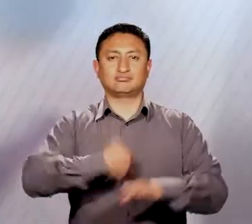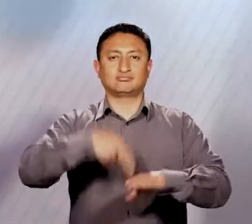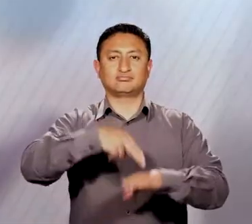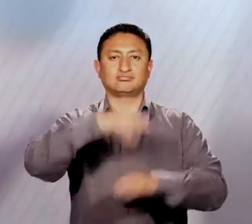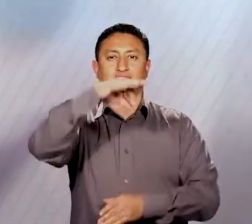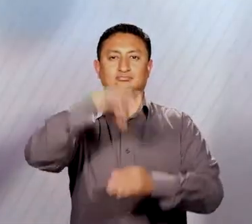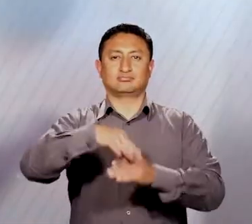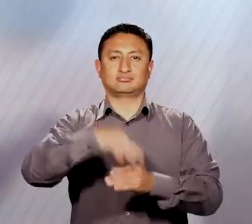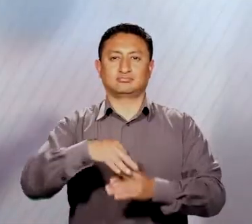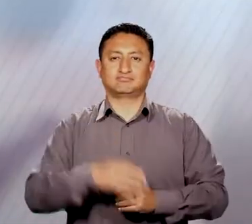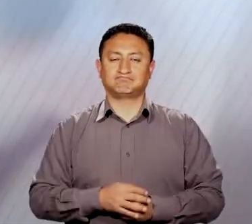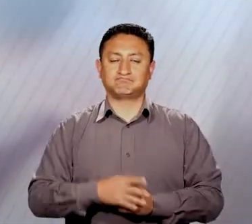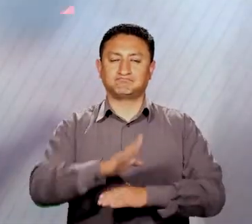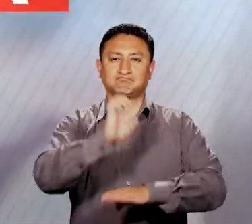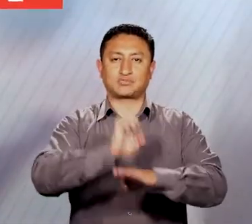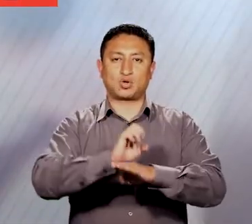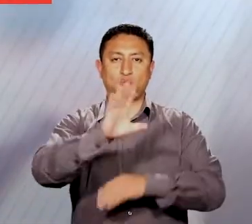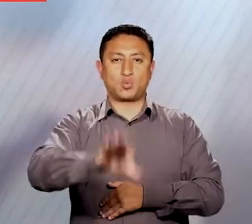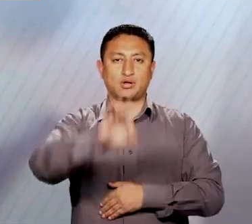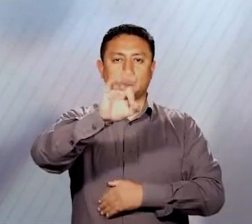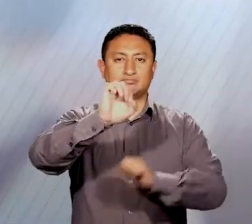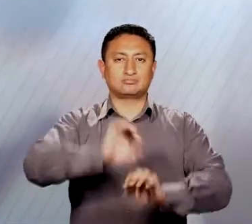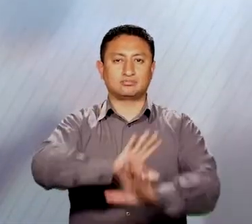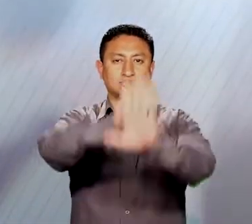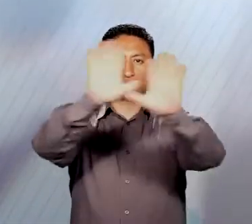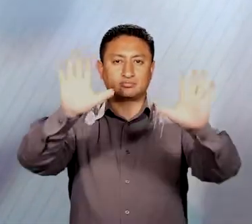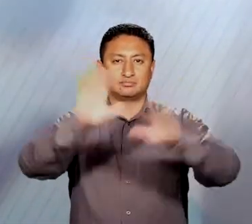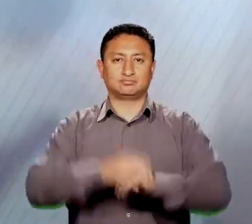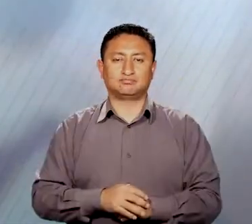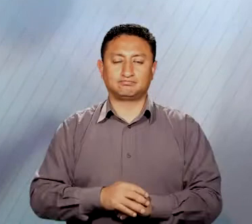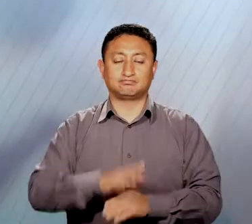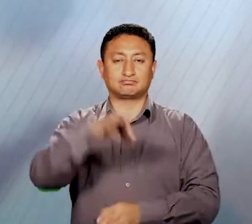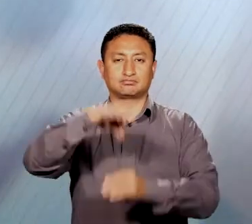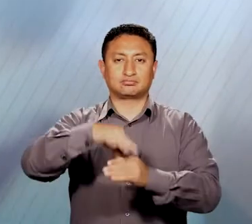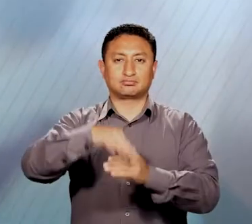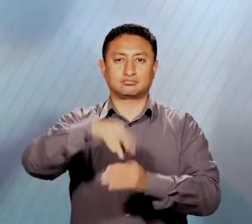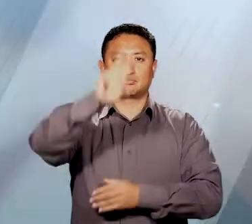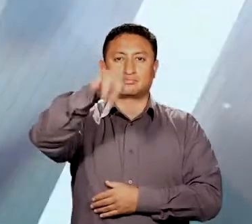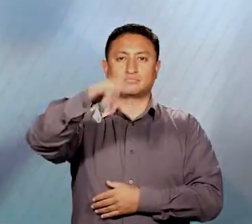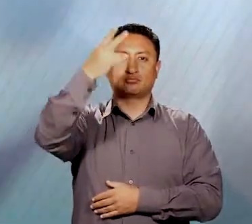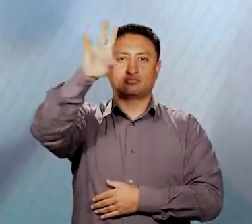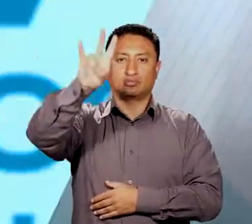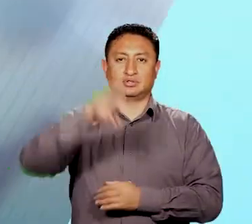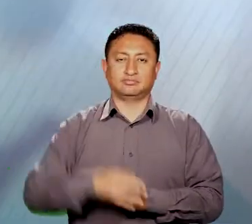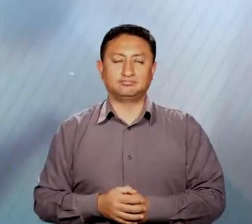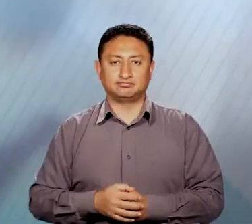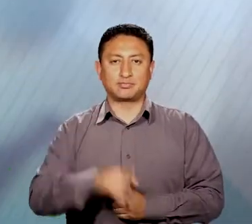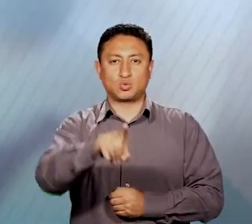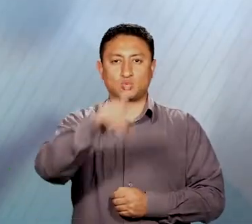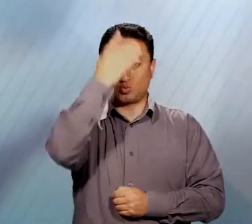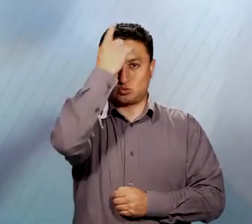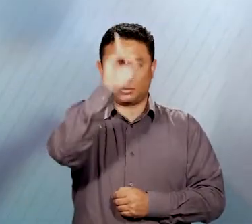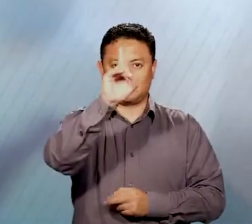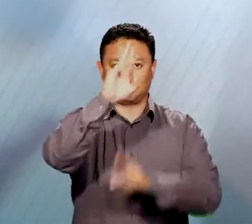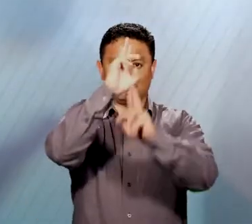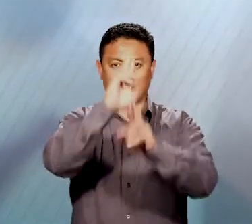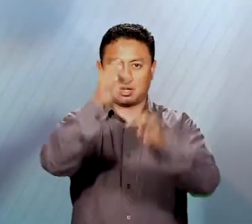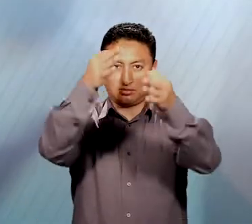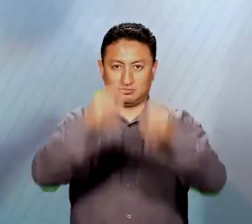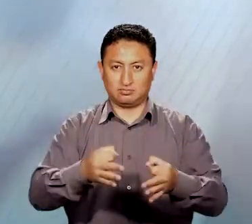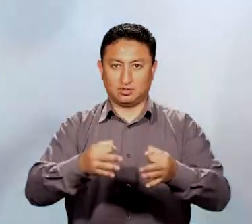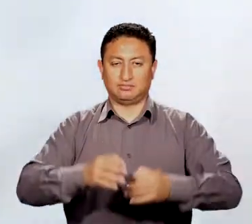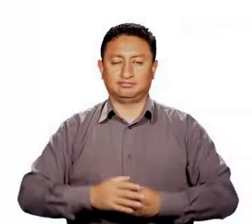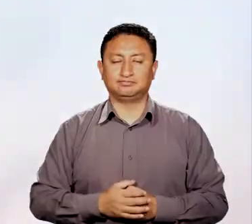Consejo Nacional Electoral. Ecuador, elige con transparencia. Elecciones 2017. Garantizamos